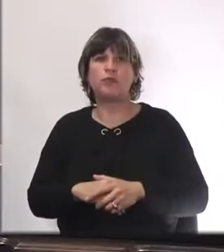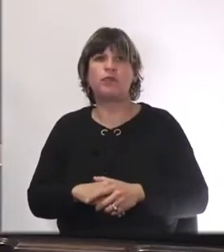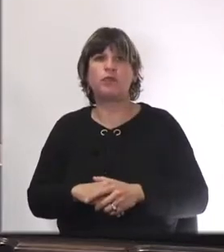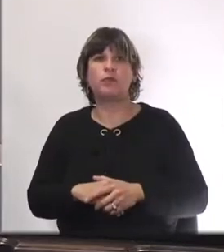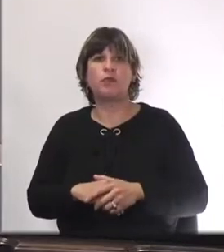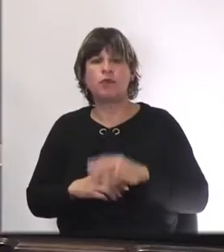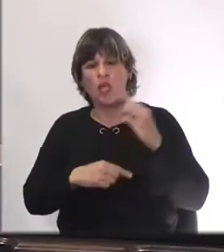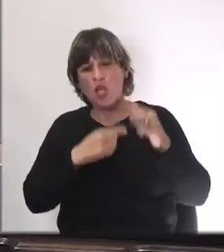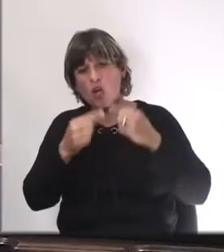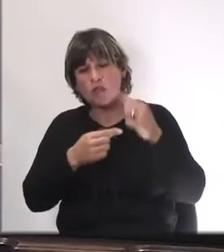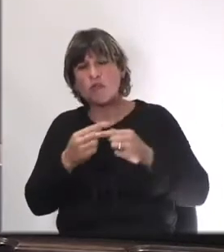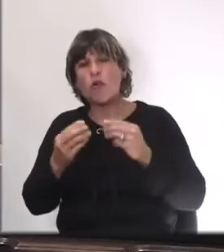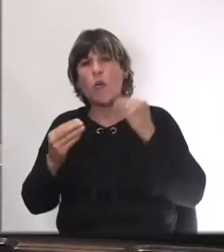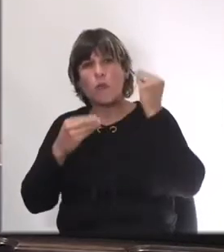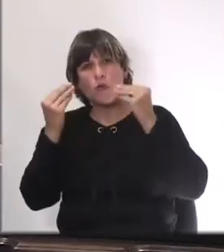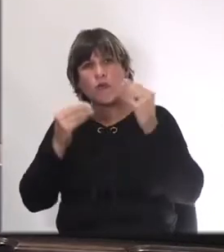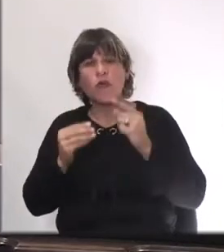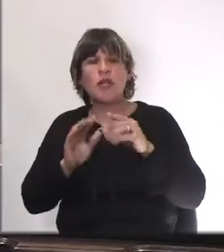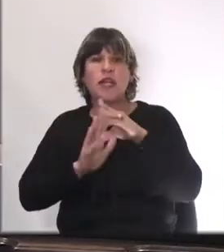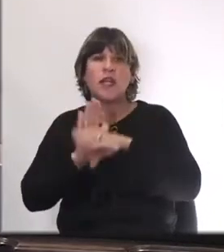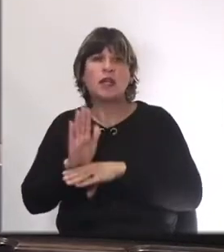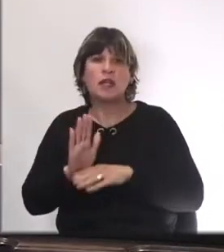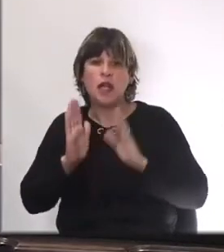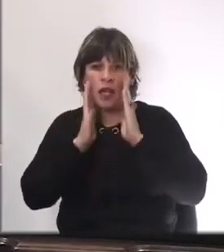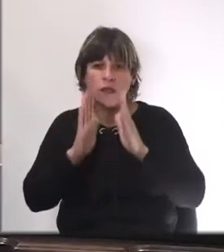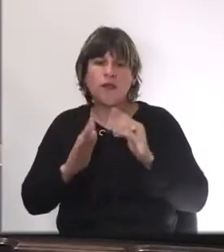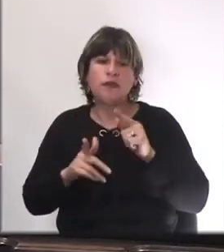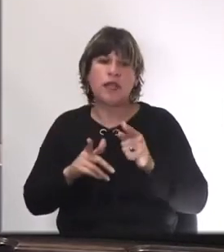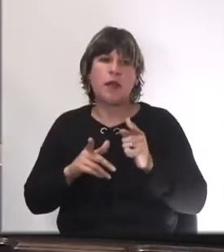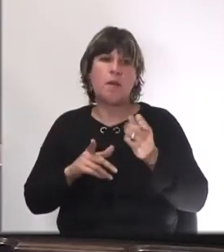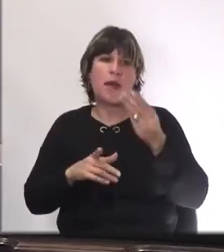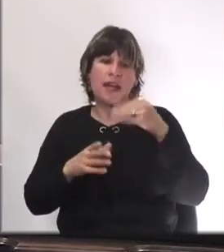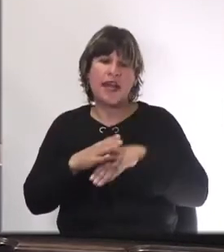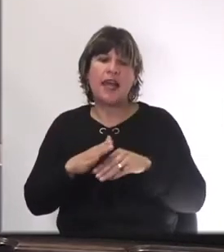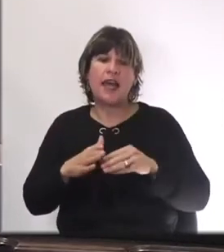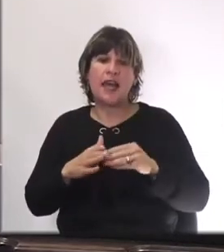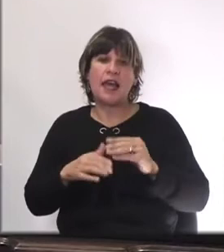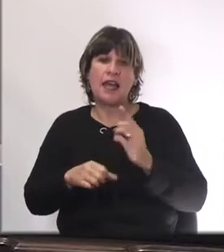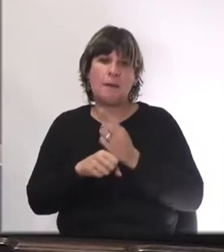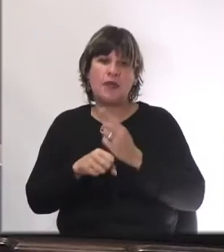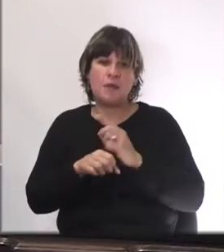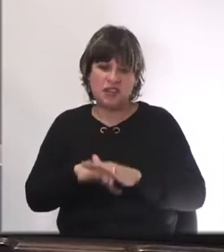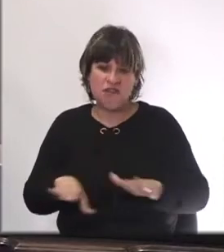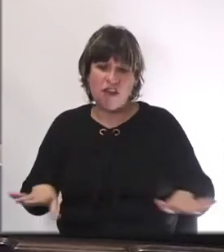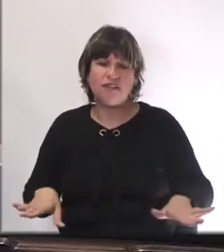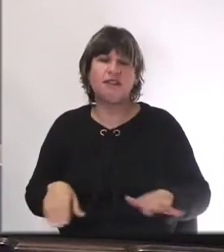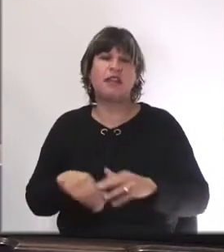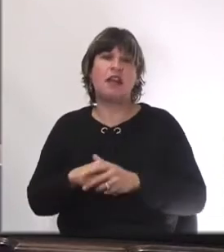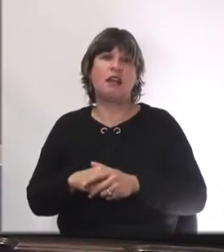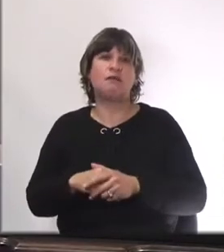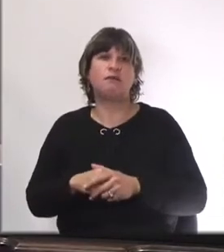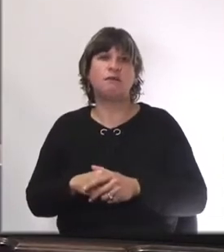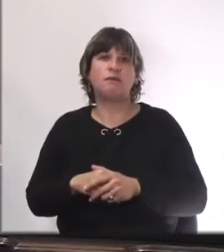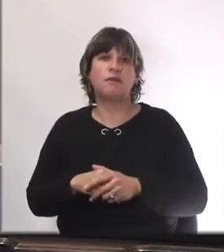Siguiendo preocupaciones, el programa de atención integral a la primera infancia tuvo